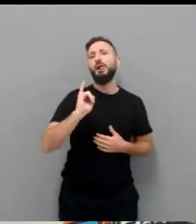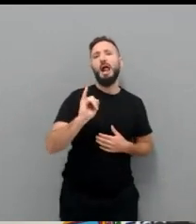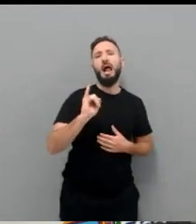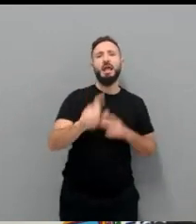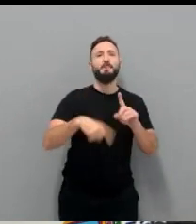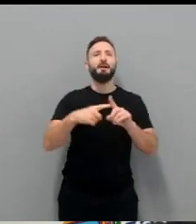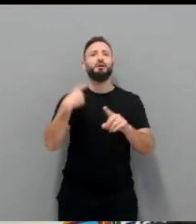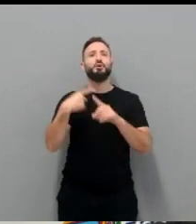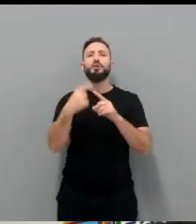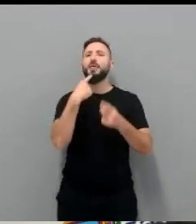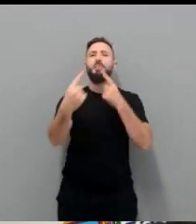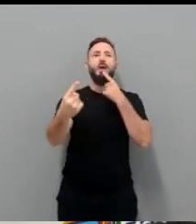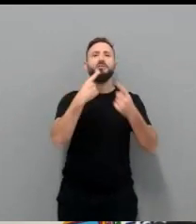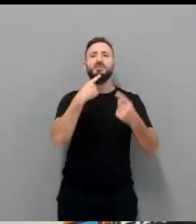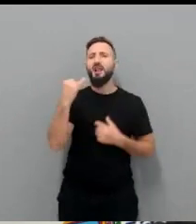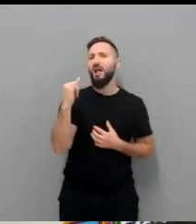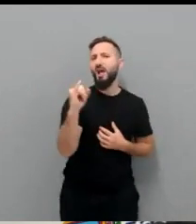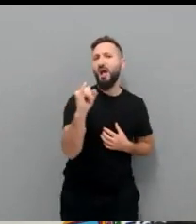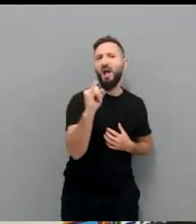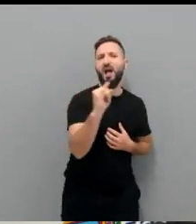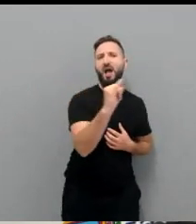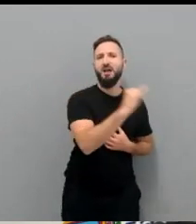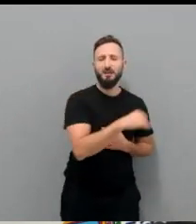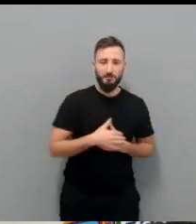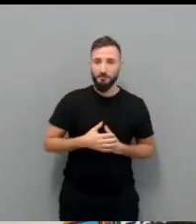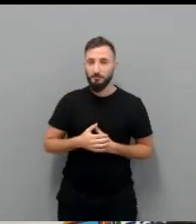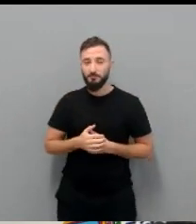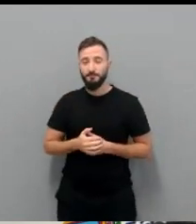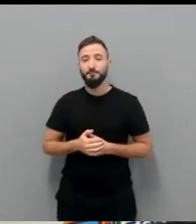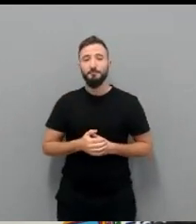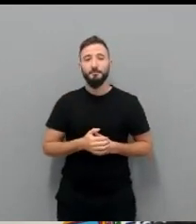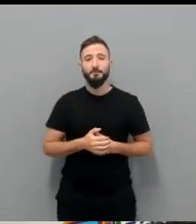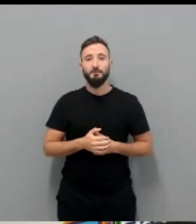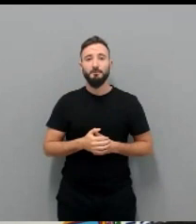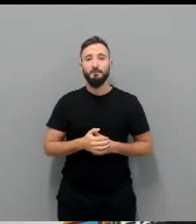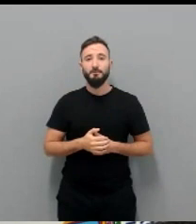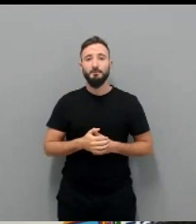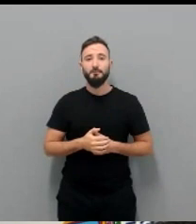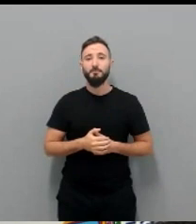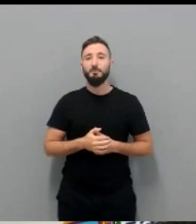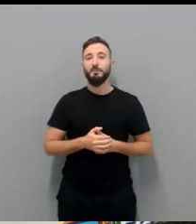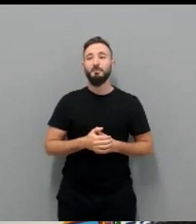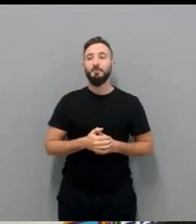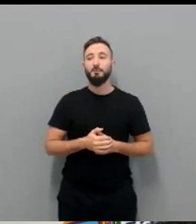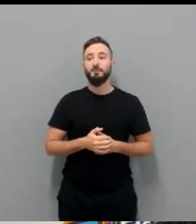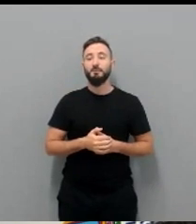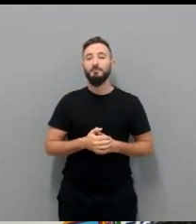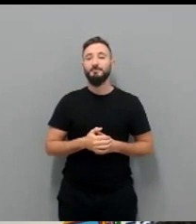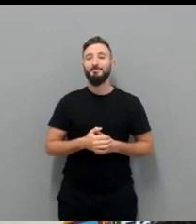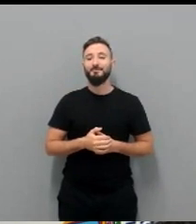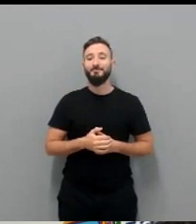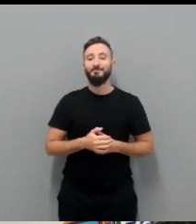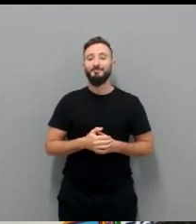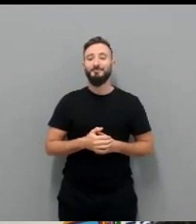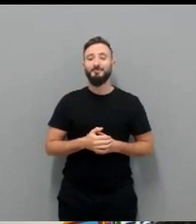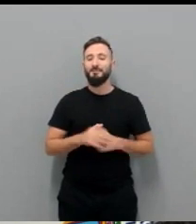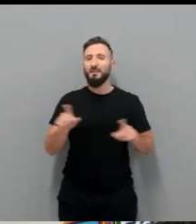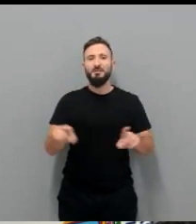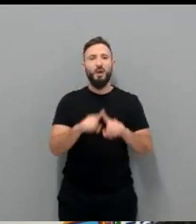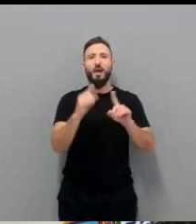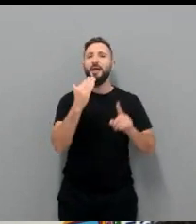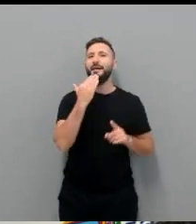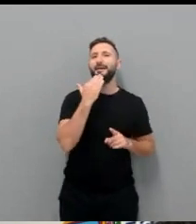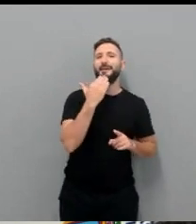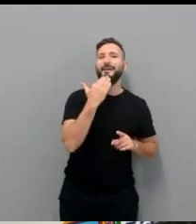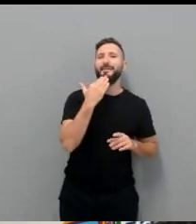decir. Pero desde Luca hasta Gema, tengamos la edad que tengamos. Yo